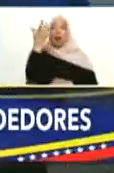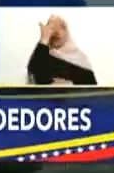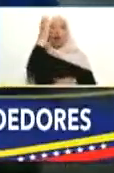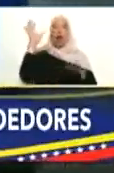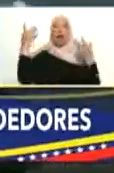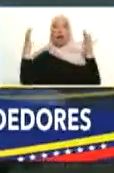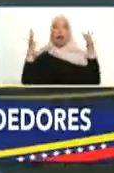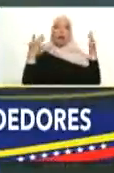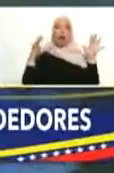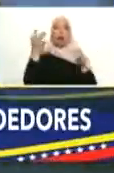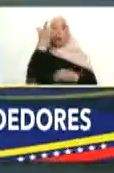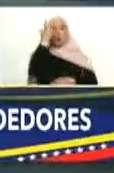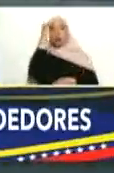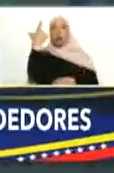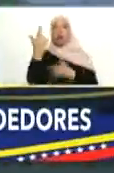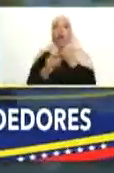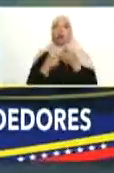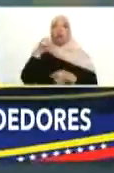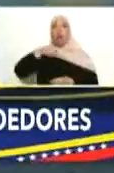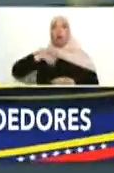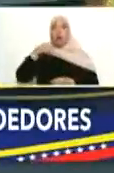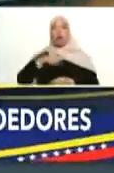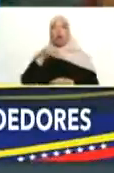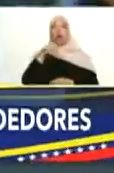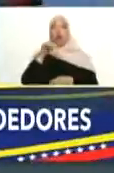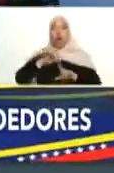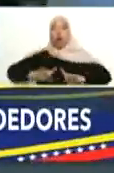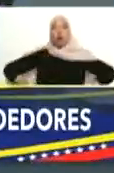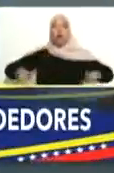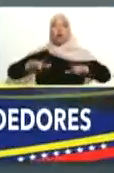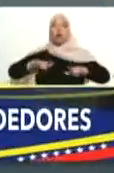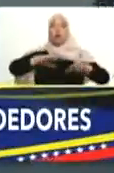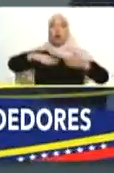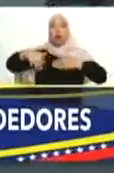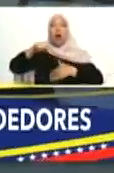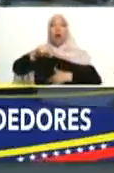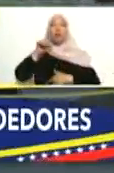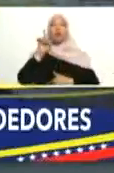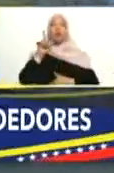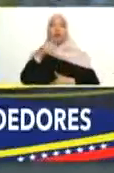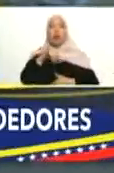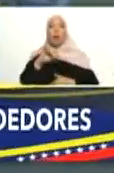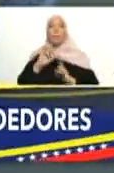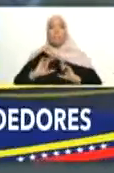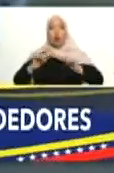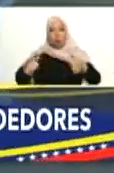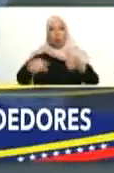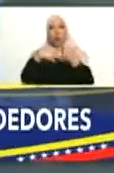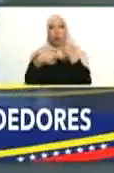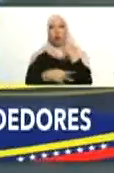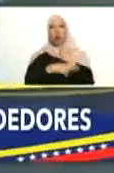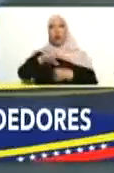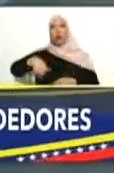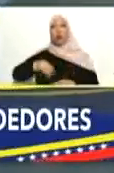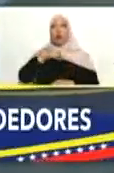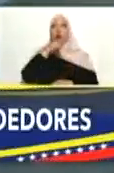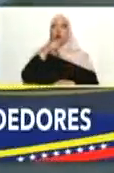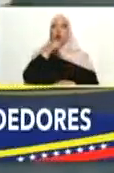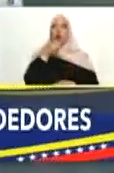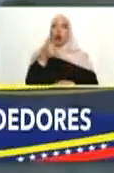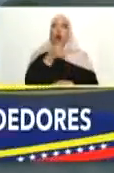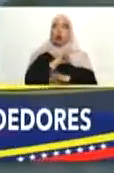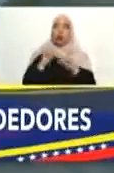y que con esta imagen aquí en Punta Brava, que es el inicio de toda esta parte del Parque Nacional Morrocoy, nosotros le informamos,